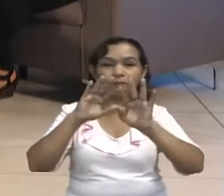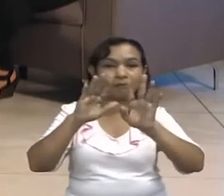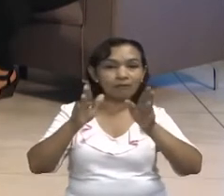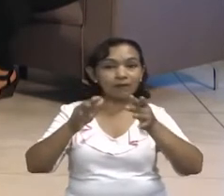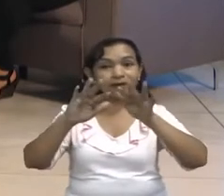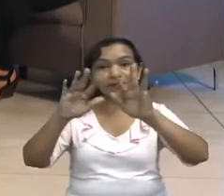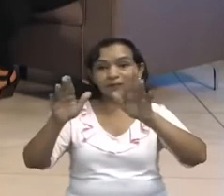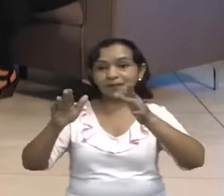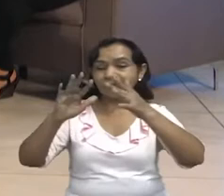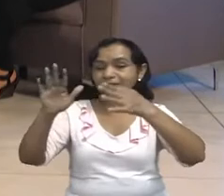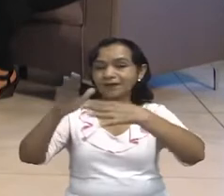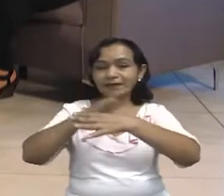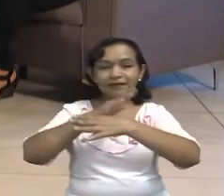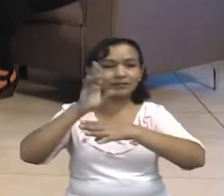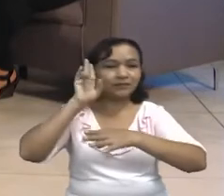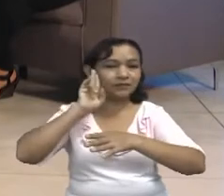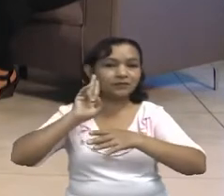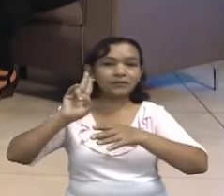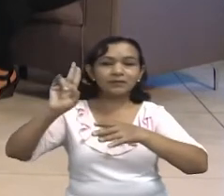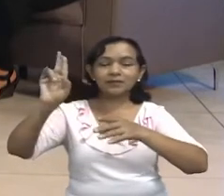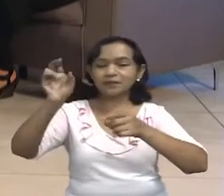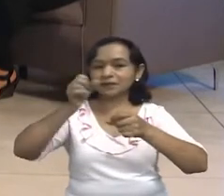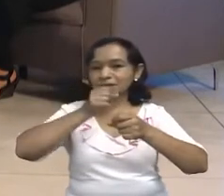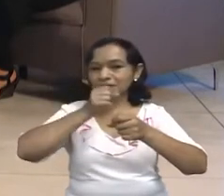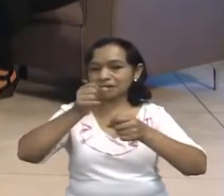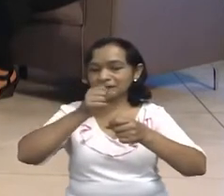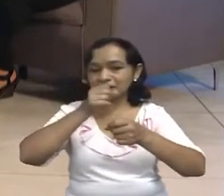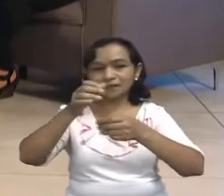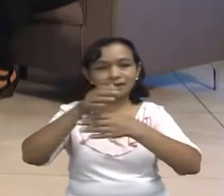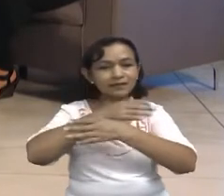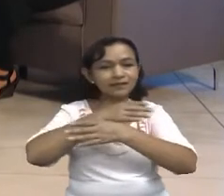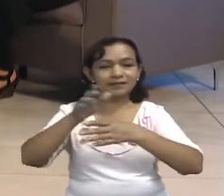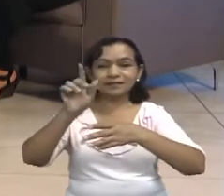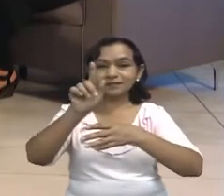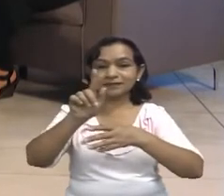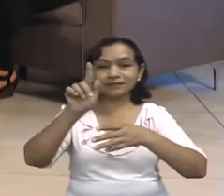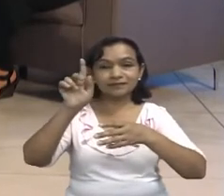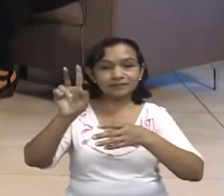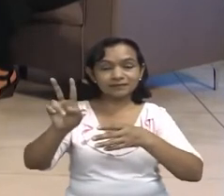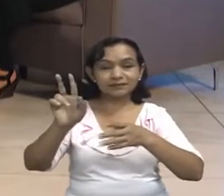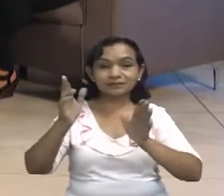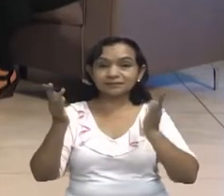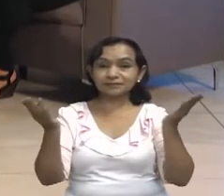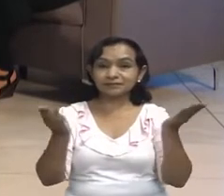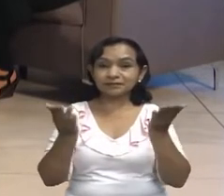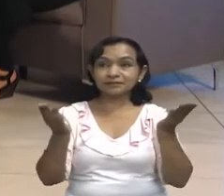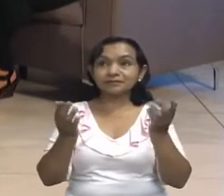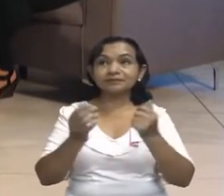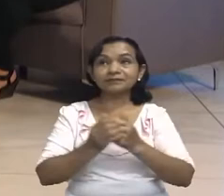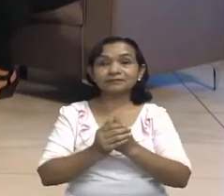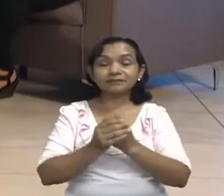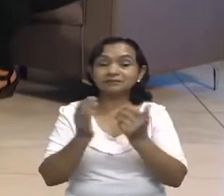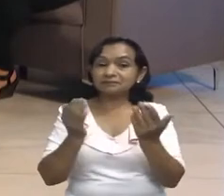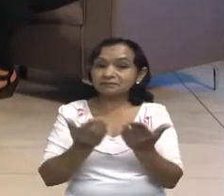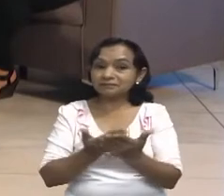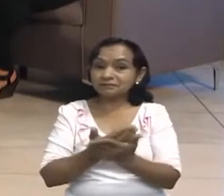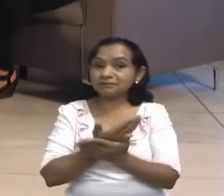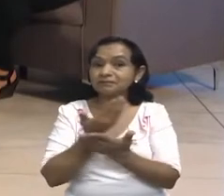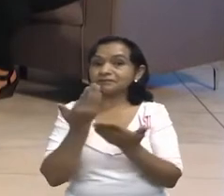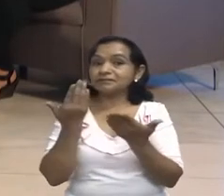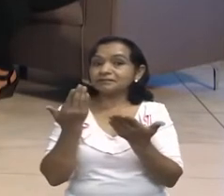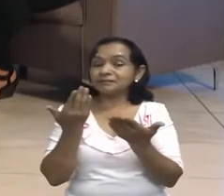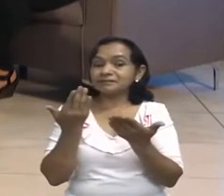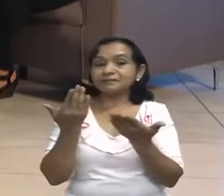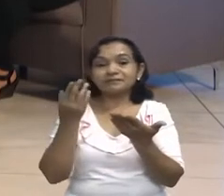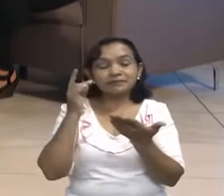Alberto, de todas las universidades, periodistas de diferentes medios, y entonces yo, como era bastante nueva, estaba prácticamente